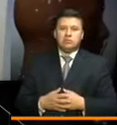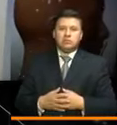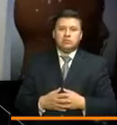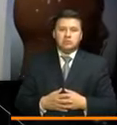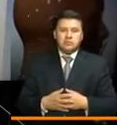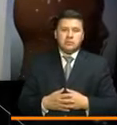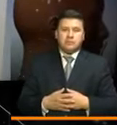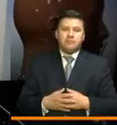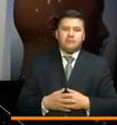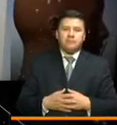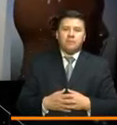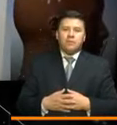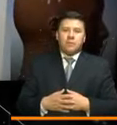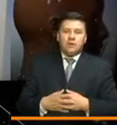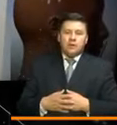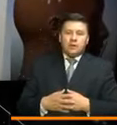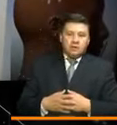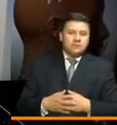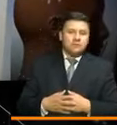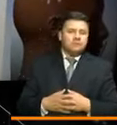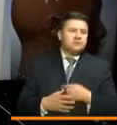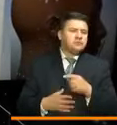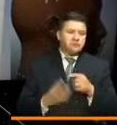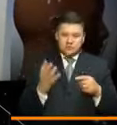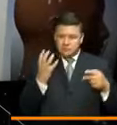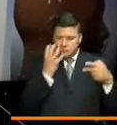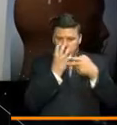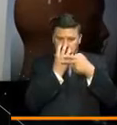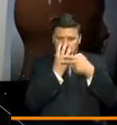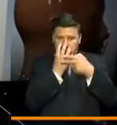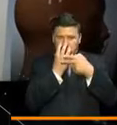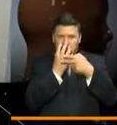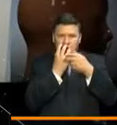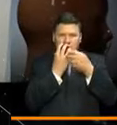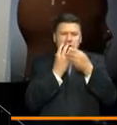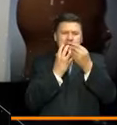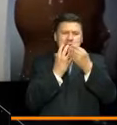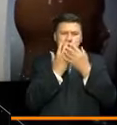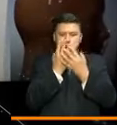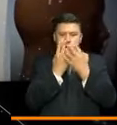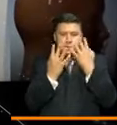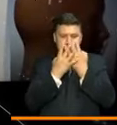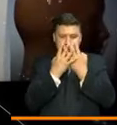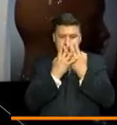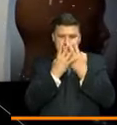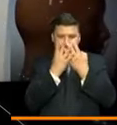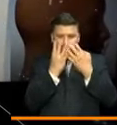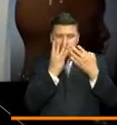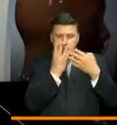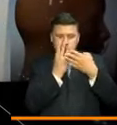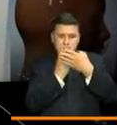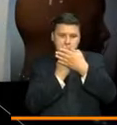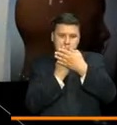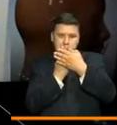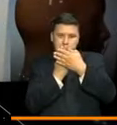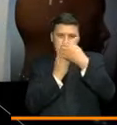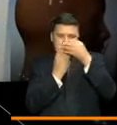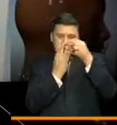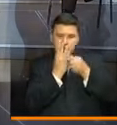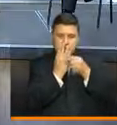La máscara consta de la máscara en PET, unas tiras metálicas, un filtro y un anillo de